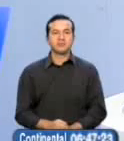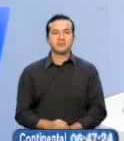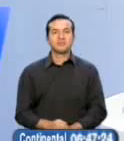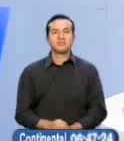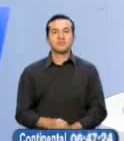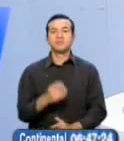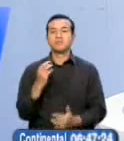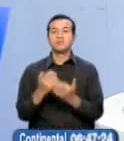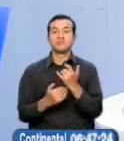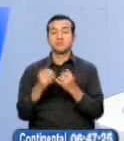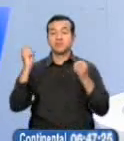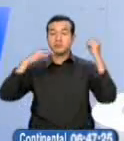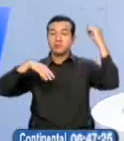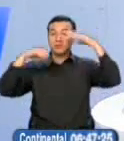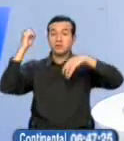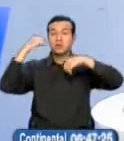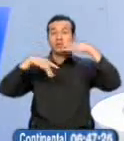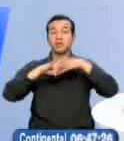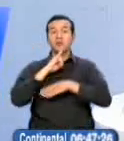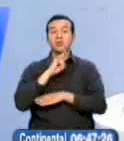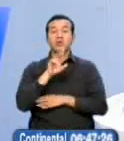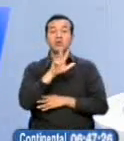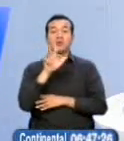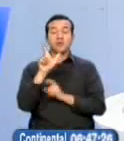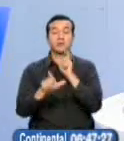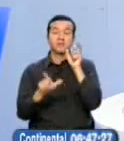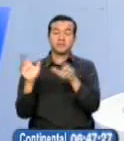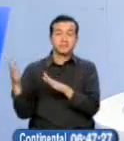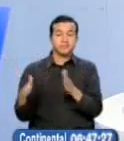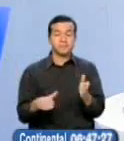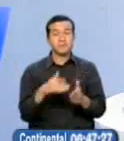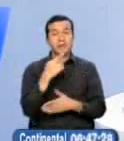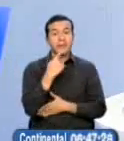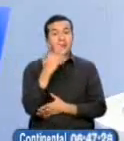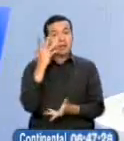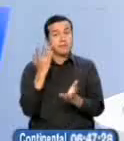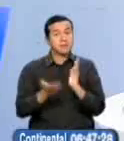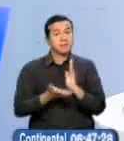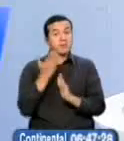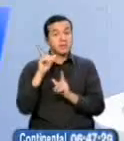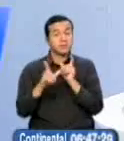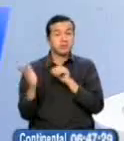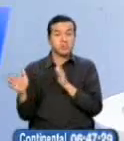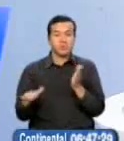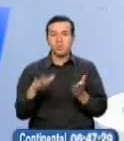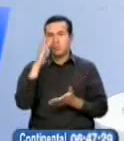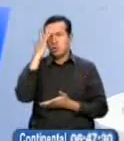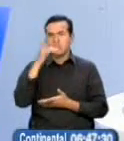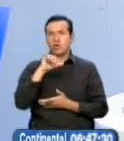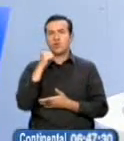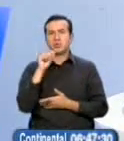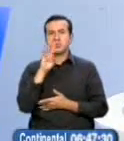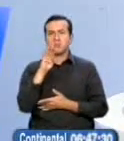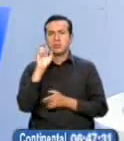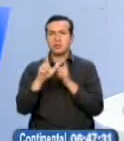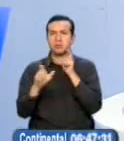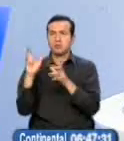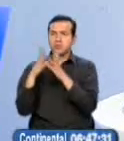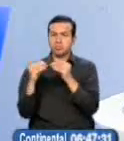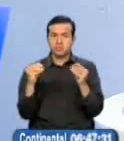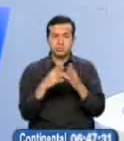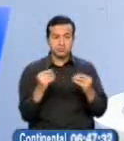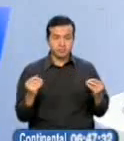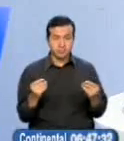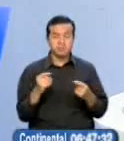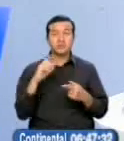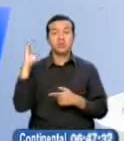Un incendio en una discoteca de Estados Unidos deja al menos 33 muertos y se teme que la cifra aumente, ya que existen otras 40 personas desaparecidas.